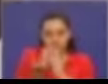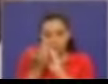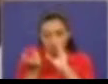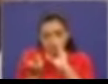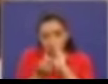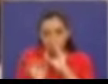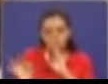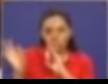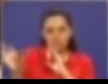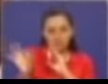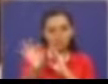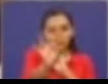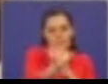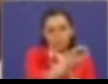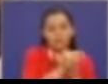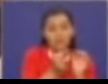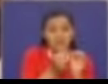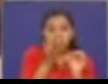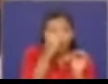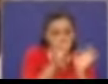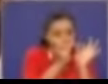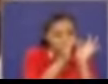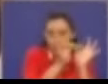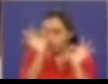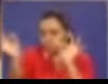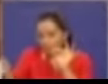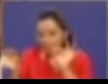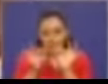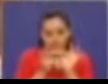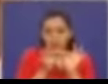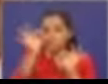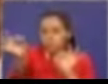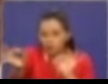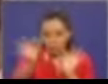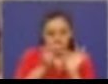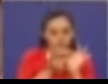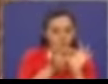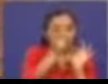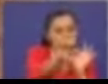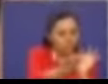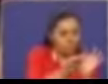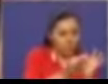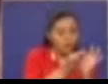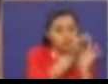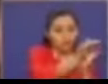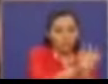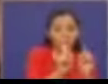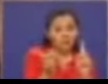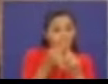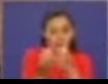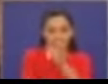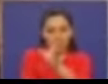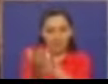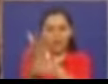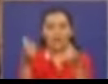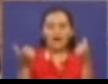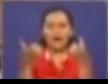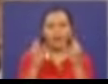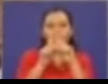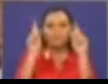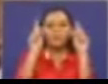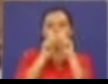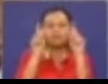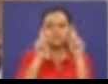pasa a los pequeños semilleristas. Estamos creando empresas populares de semilleristas para